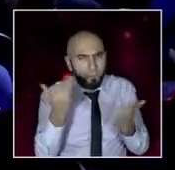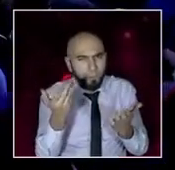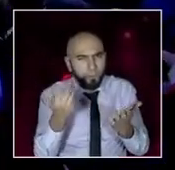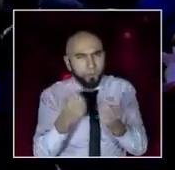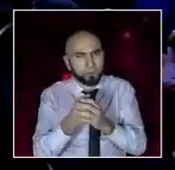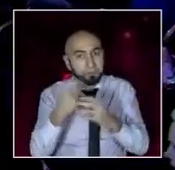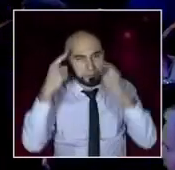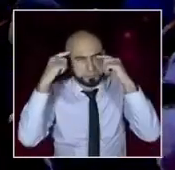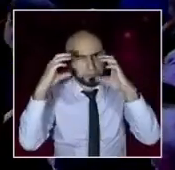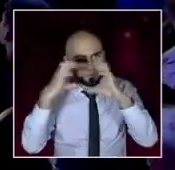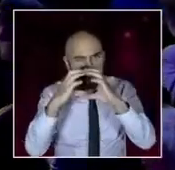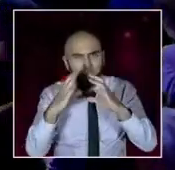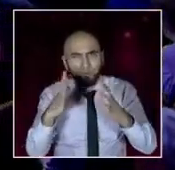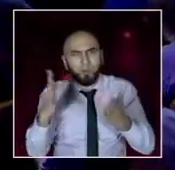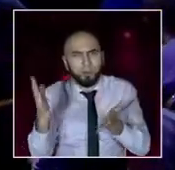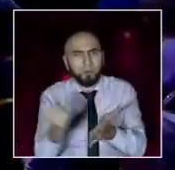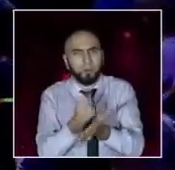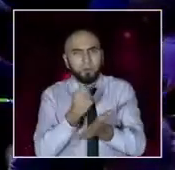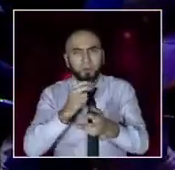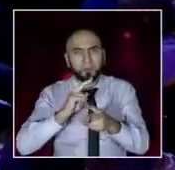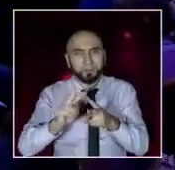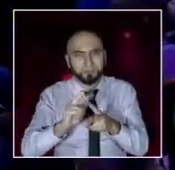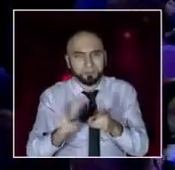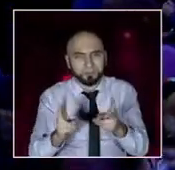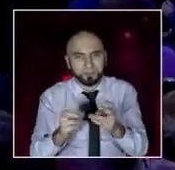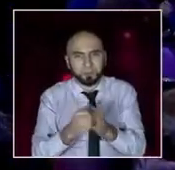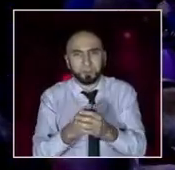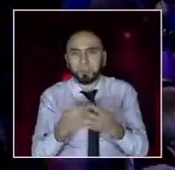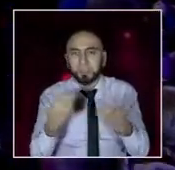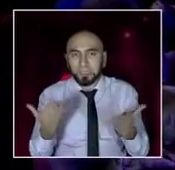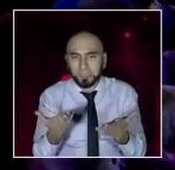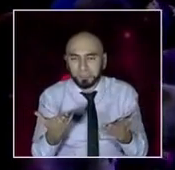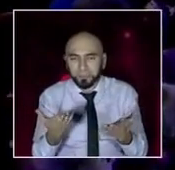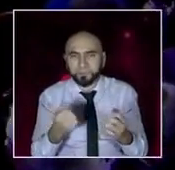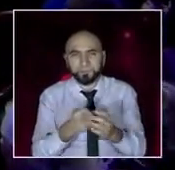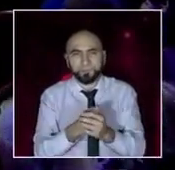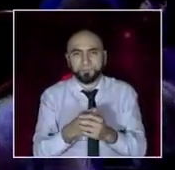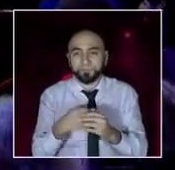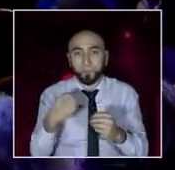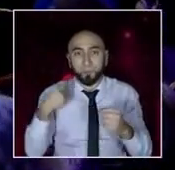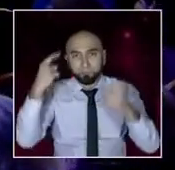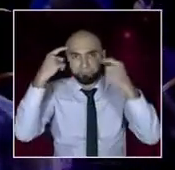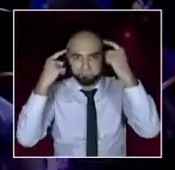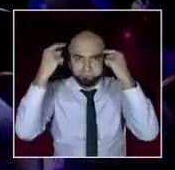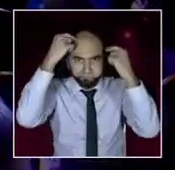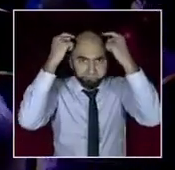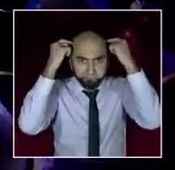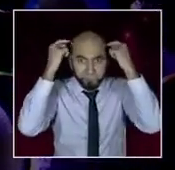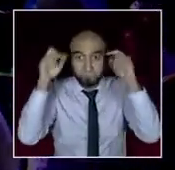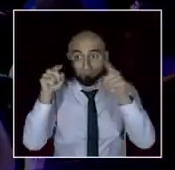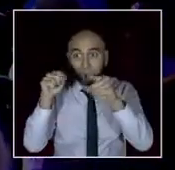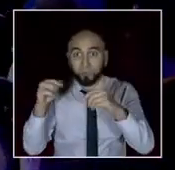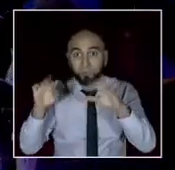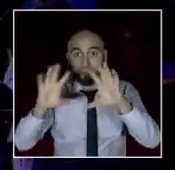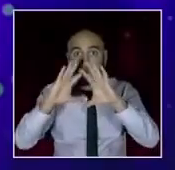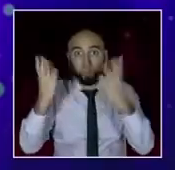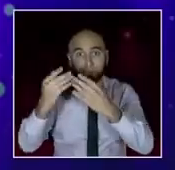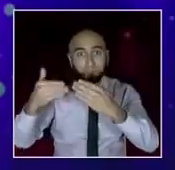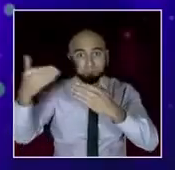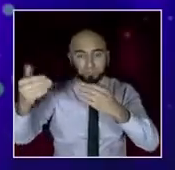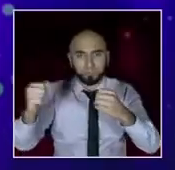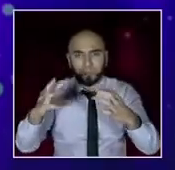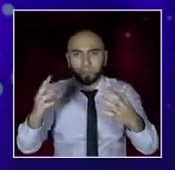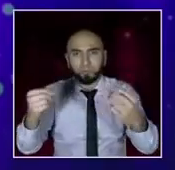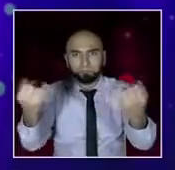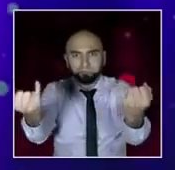cerebro logra esta percepción. La forma intuitiva de pensar en interpretación es que las señales sensoriales del mundo entran por la retina y después